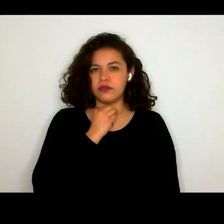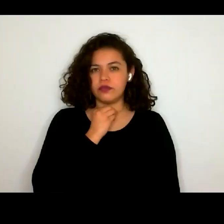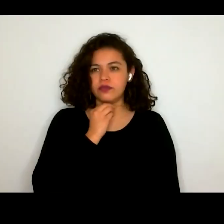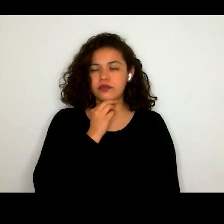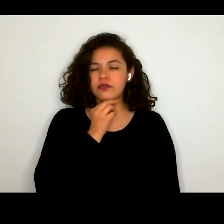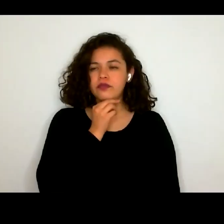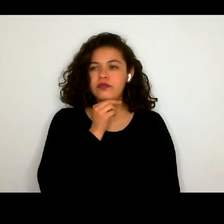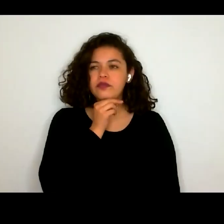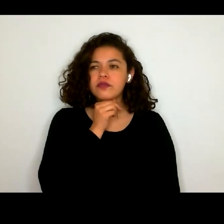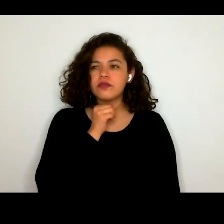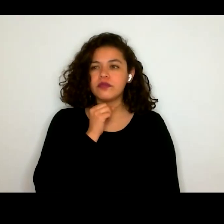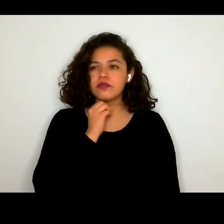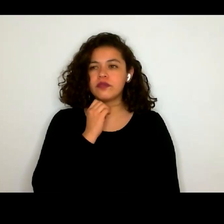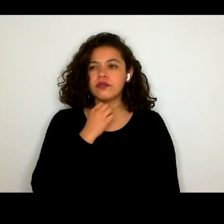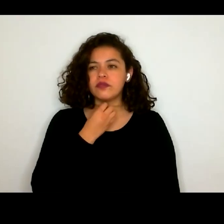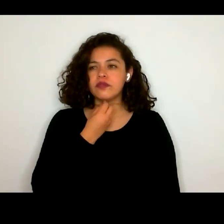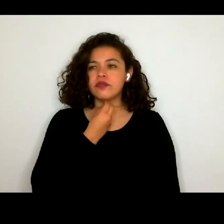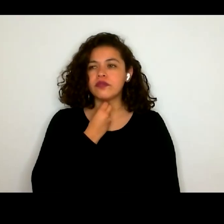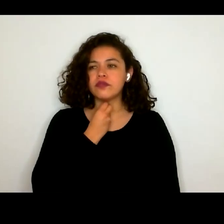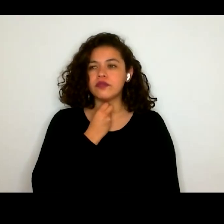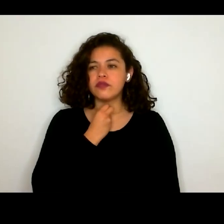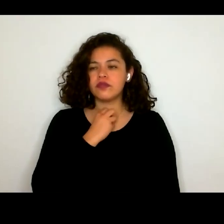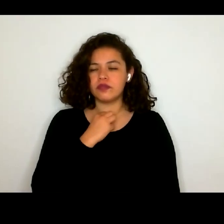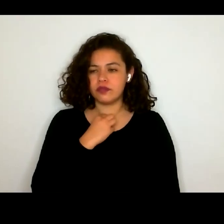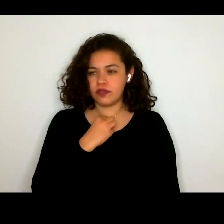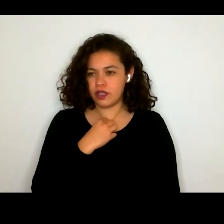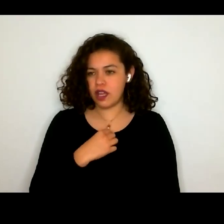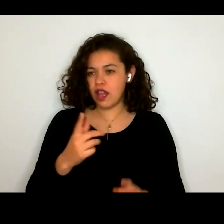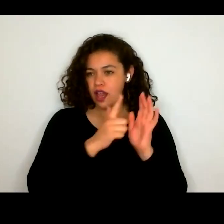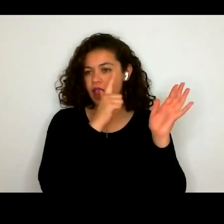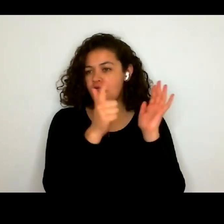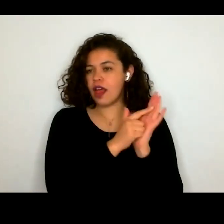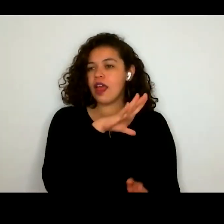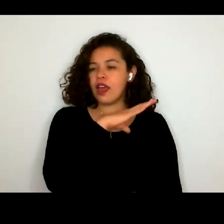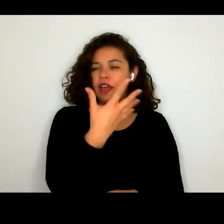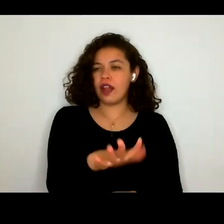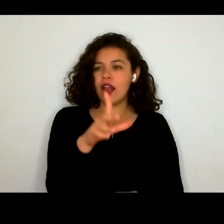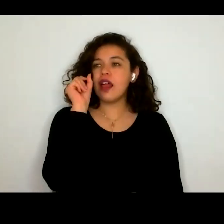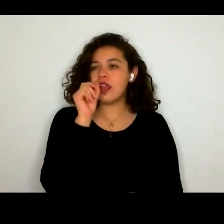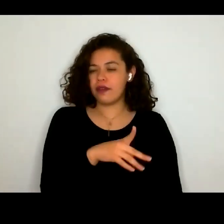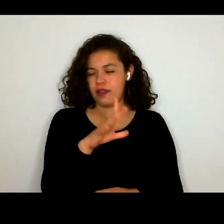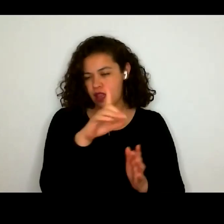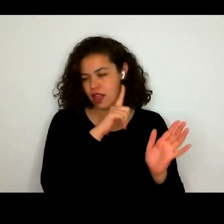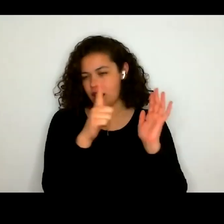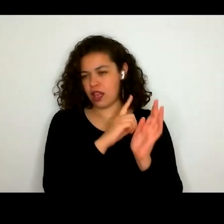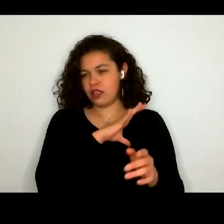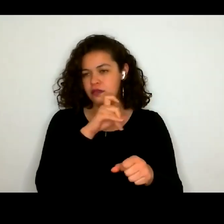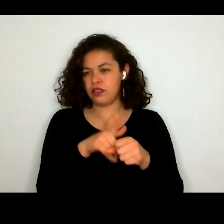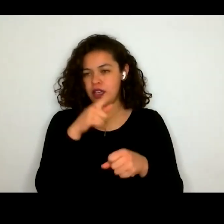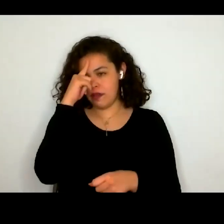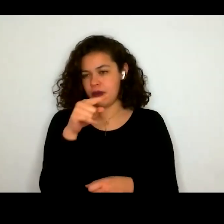Bueno, yo podría decir que básicamente se vio la ley general y también la ley especial para la Ciudad de